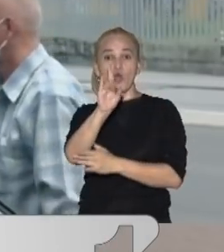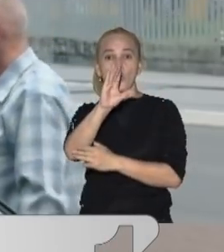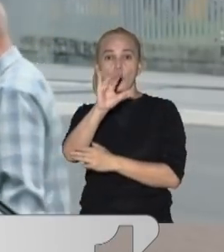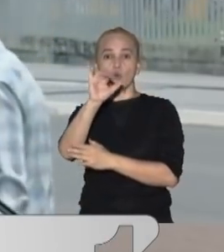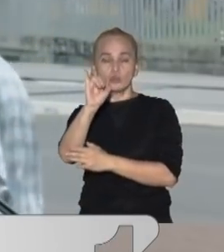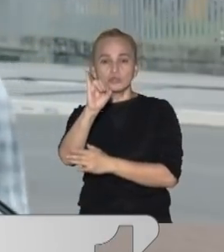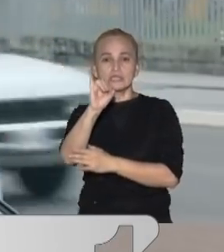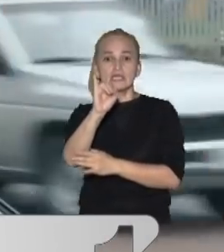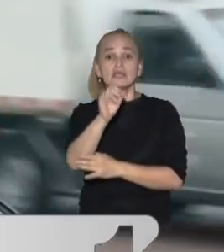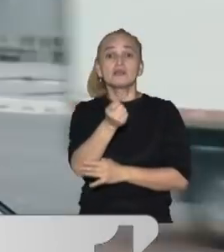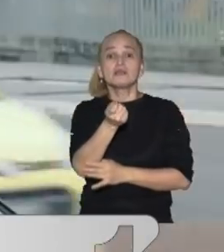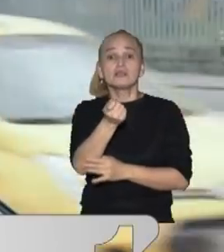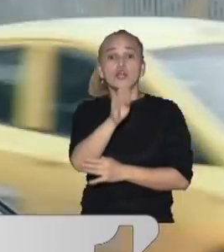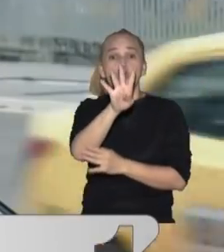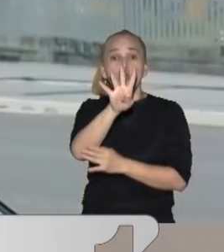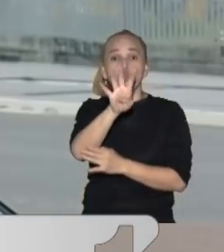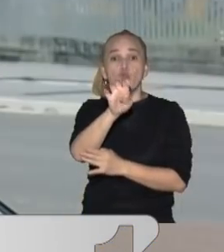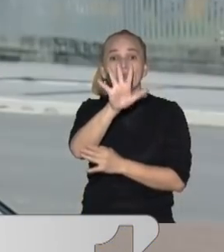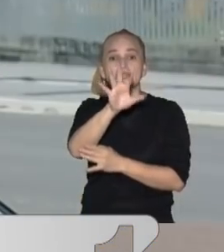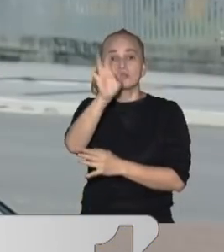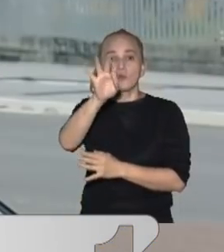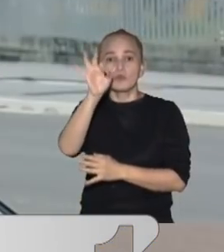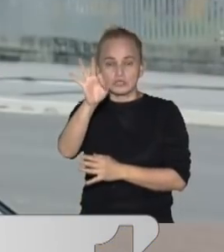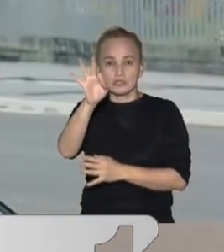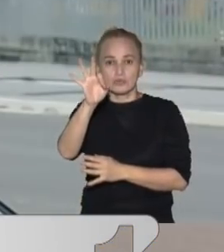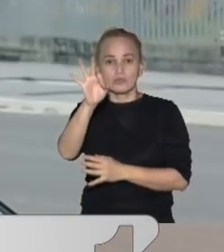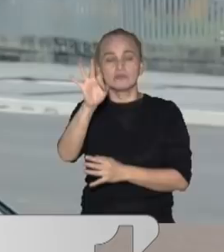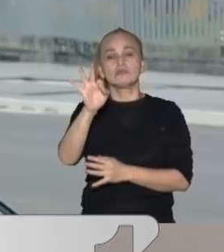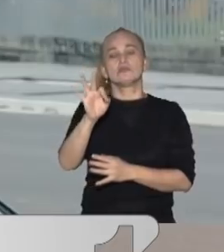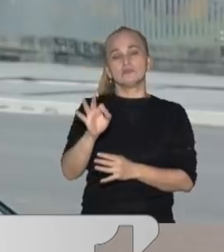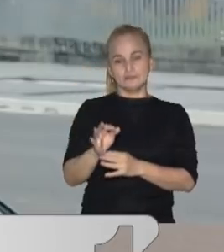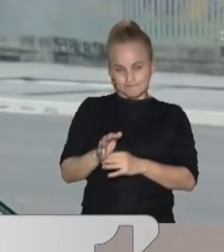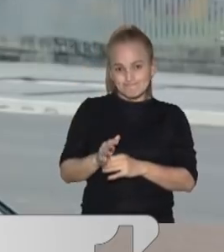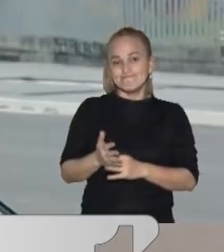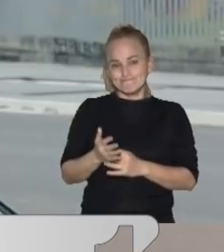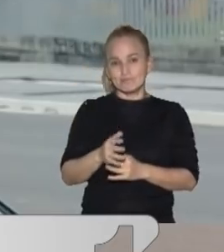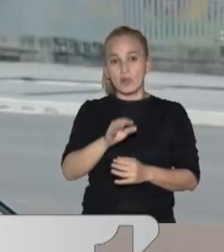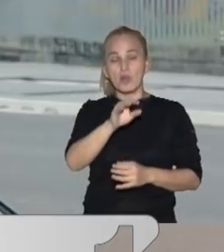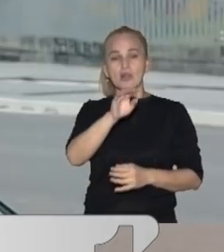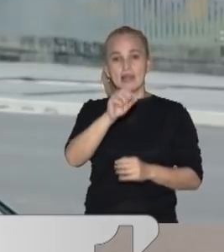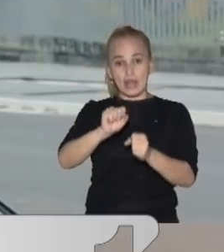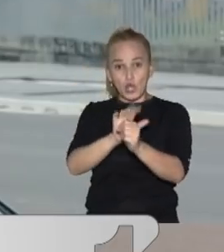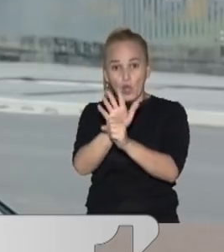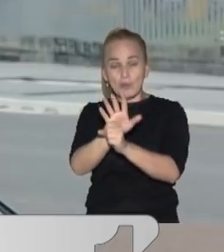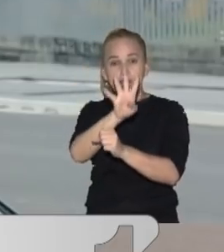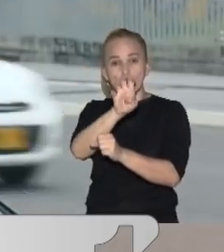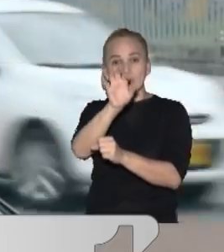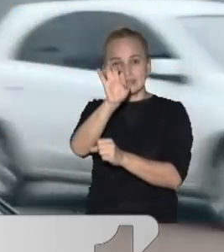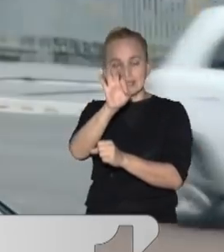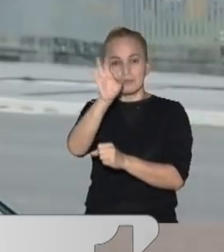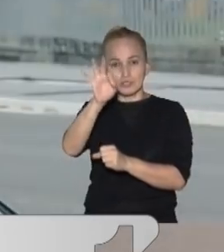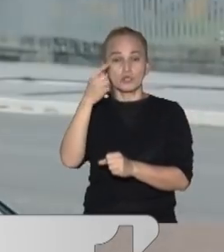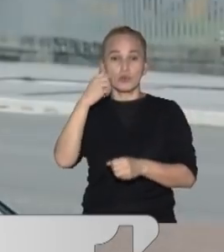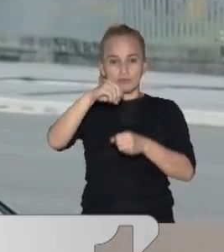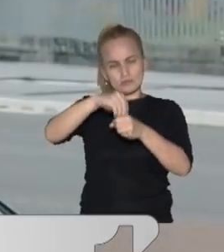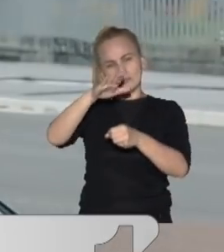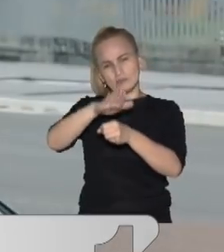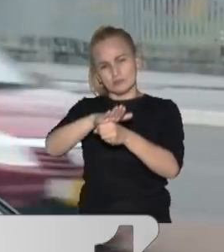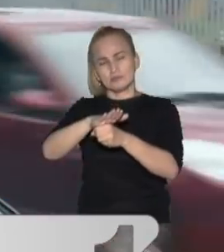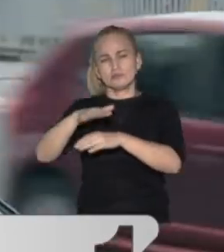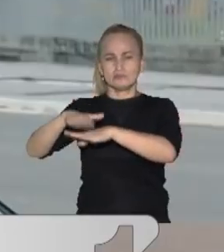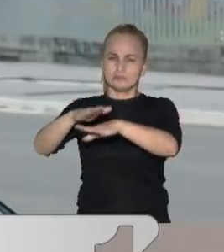está cerca de un 95% y la de COVID cerca a un 96%. Entre tanto, el distrito solicita que